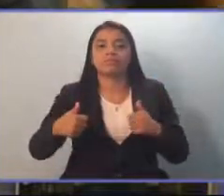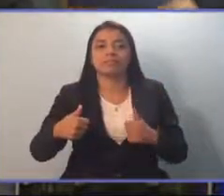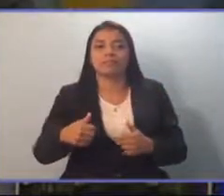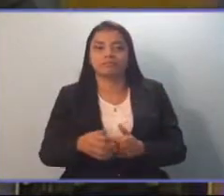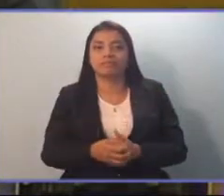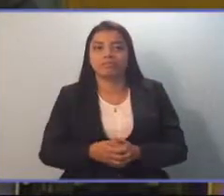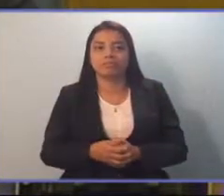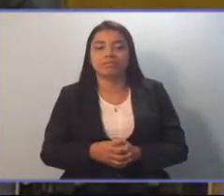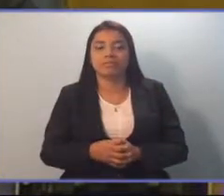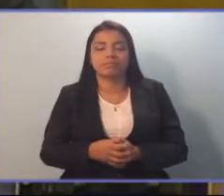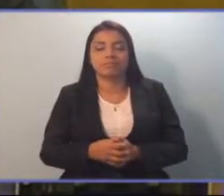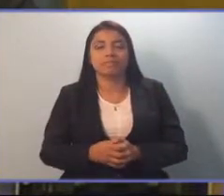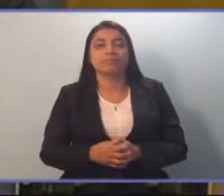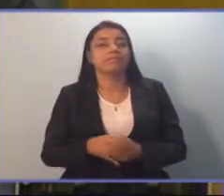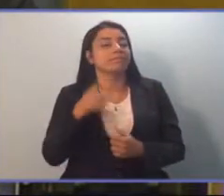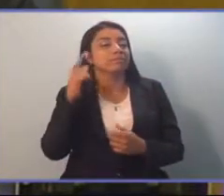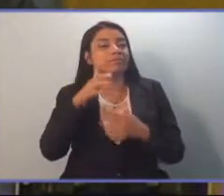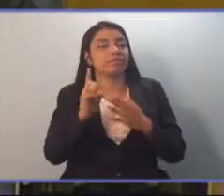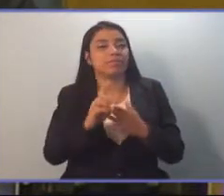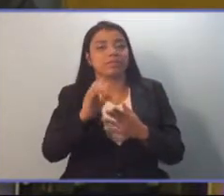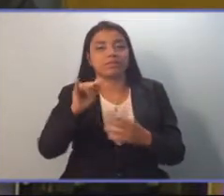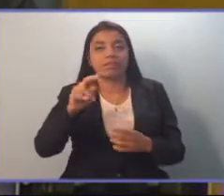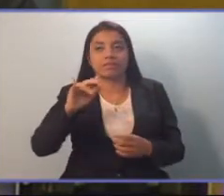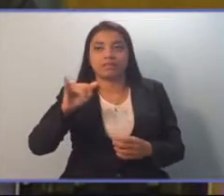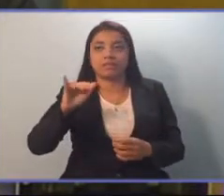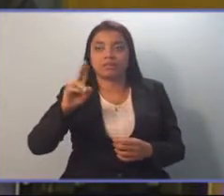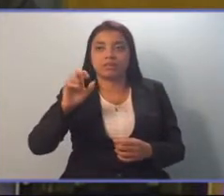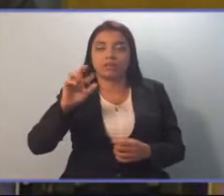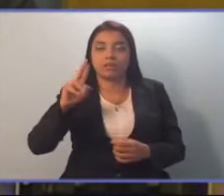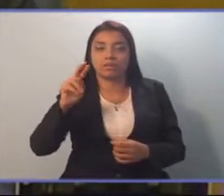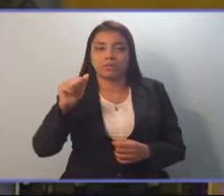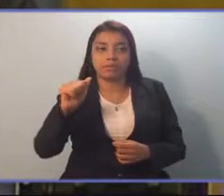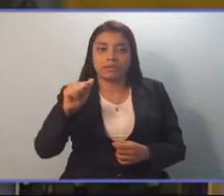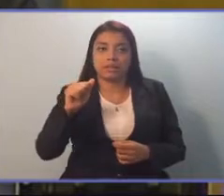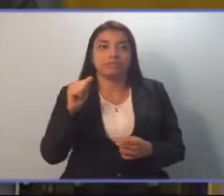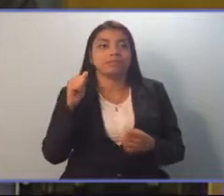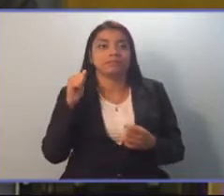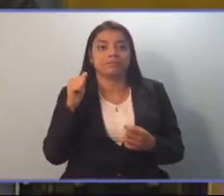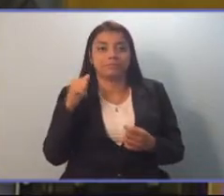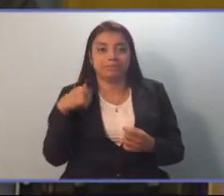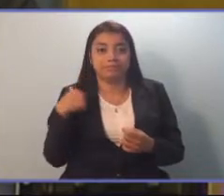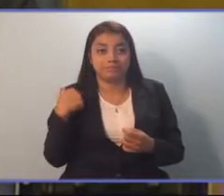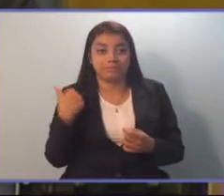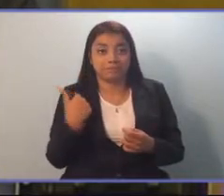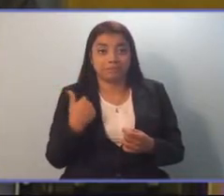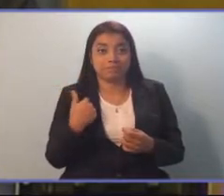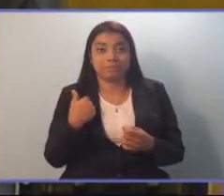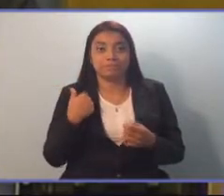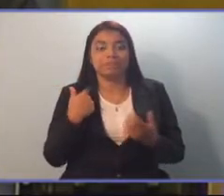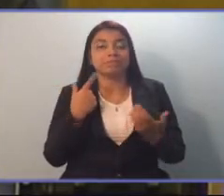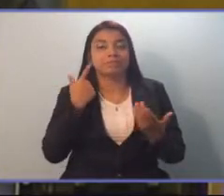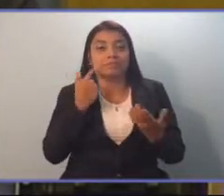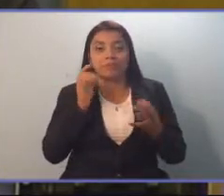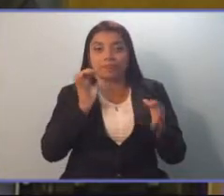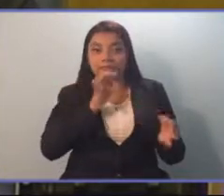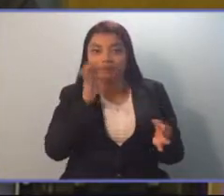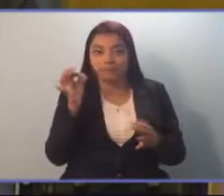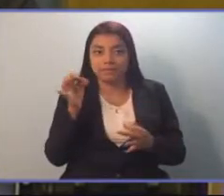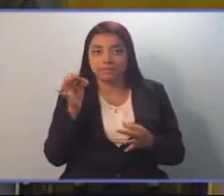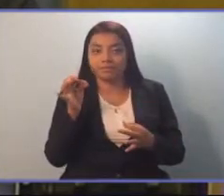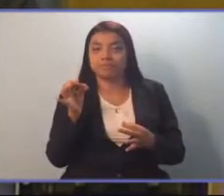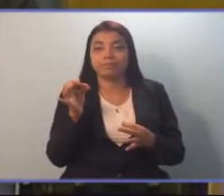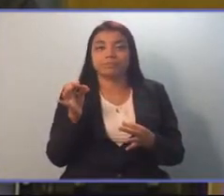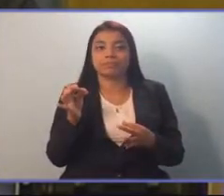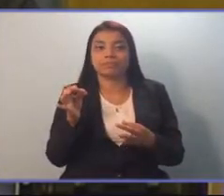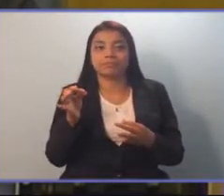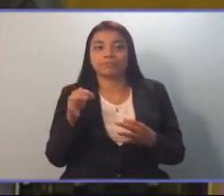La diputada Yancy Urbina nos pidió que se introdujera una pieza para